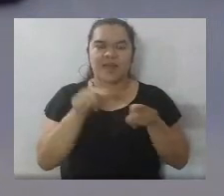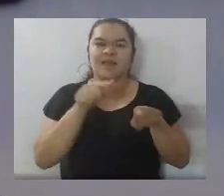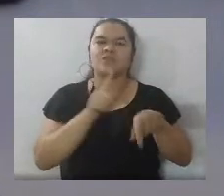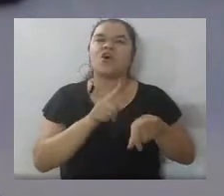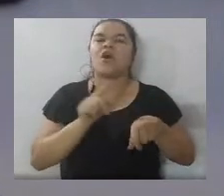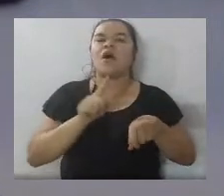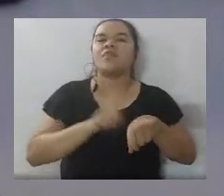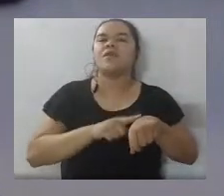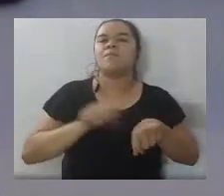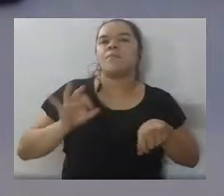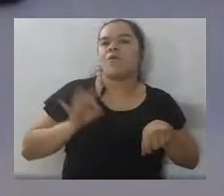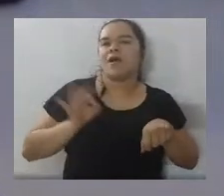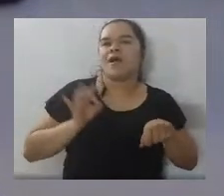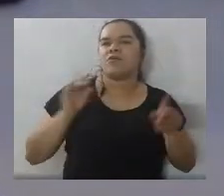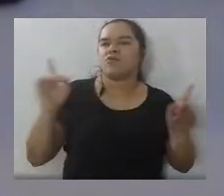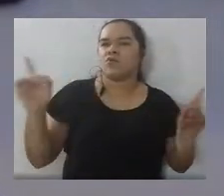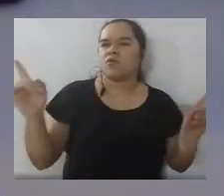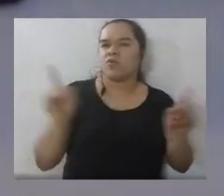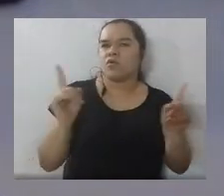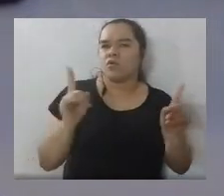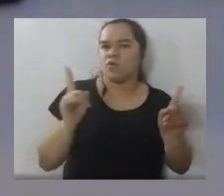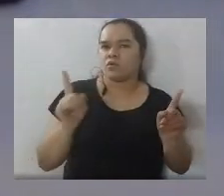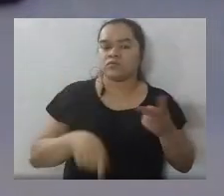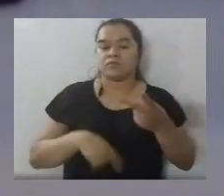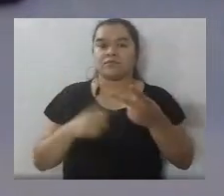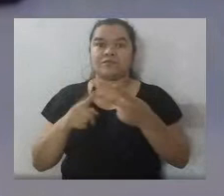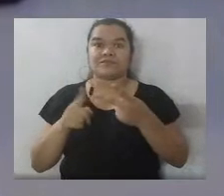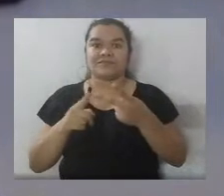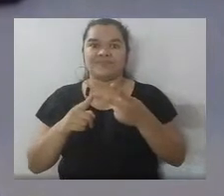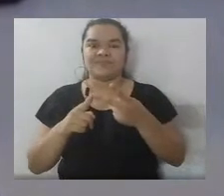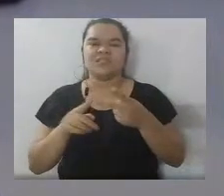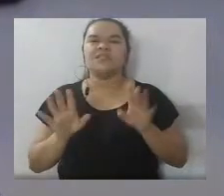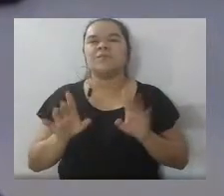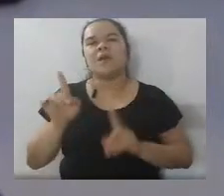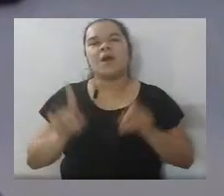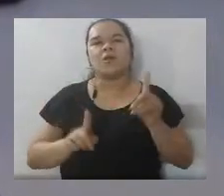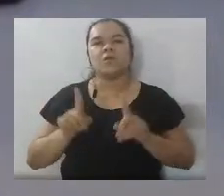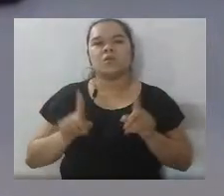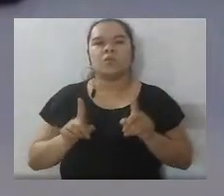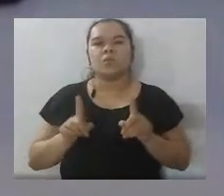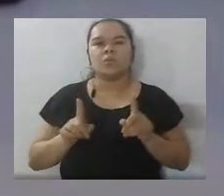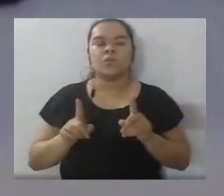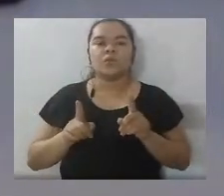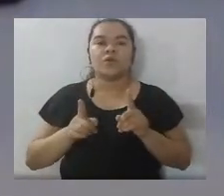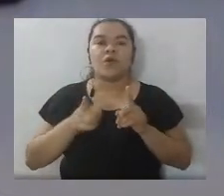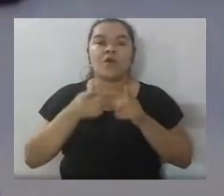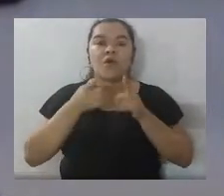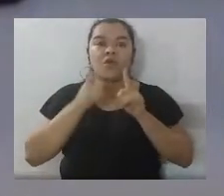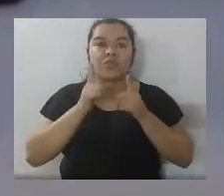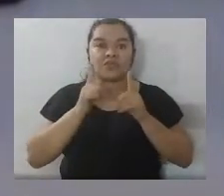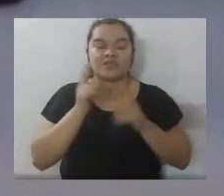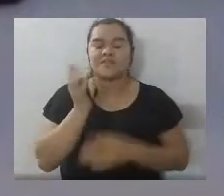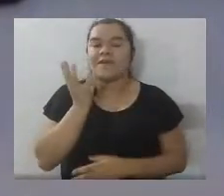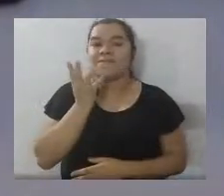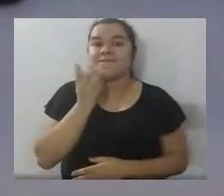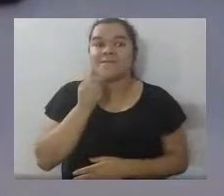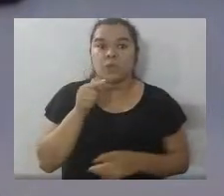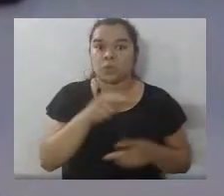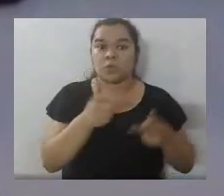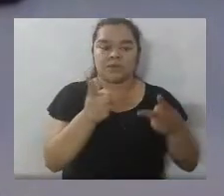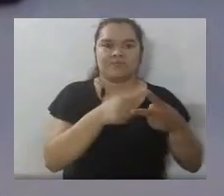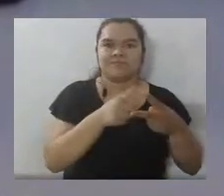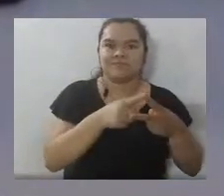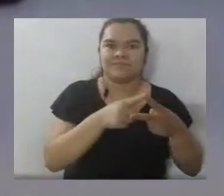corta, y para aquellos a quienes realmente la docencia es una de sus vocaciones, y un ciclo